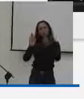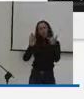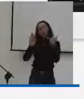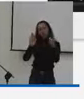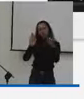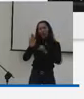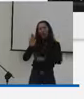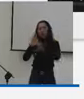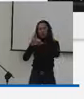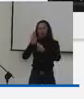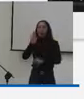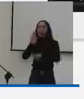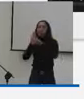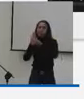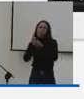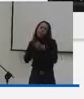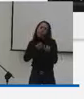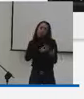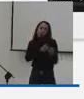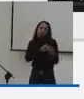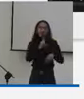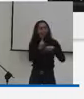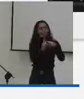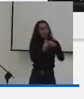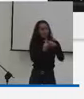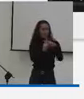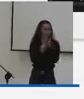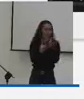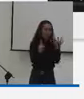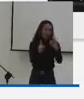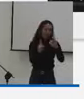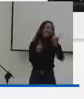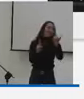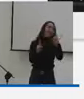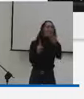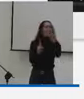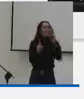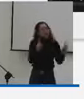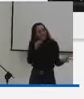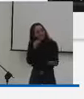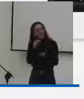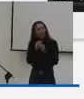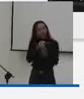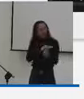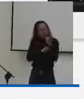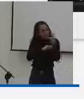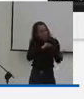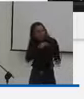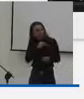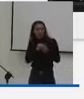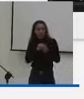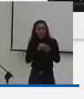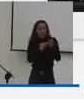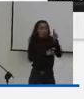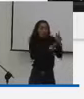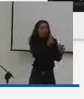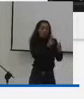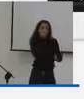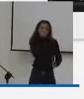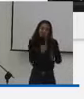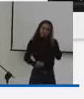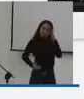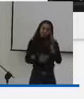que se ha desarrollado tanto el deporte que ya, digamos, la actividad que realiza un atleta pues ya se está